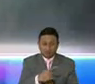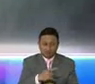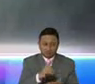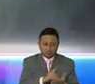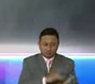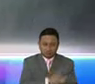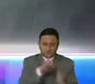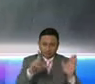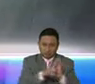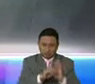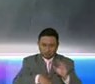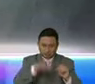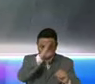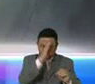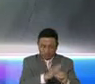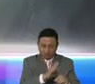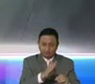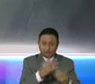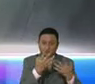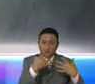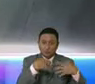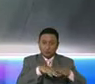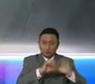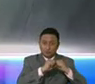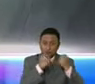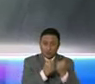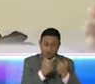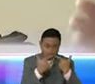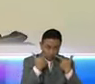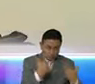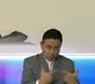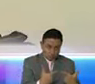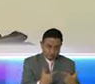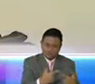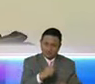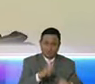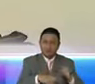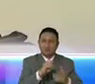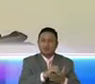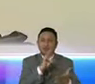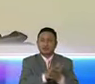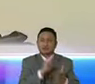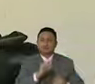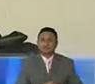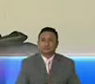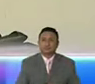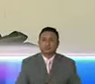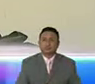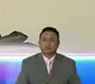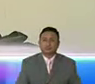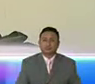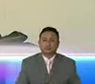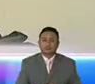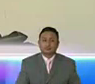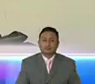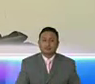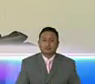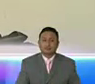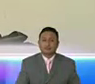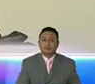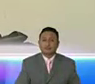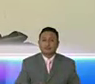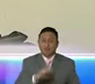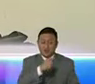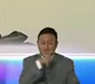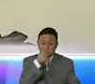proyecto de ley, que busca controlar las redes, es inaplicable. Está atacando muy específicamente a las opiniones a través de redes